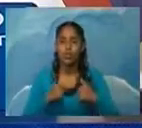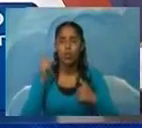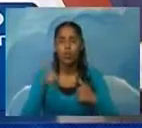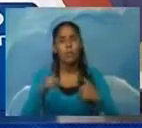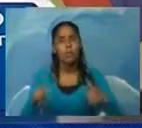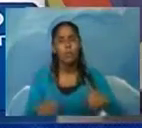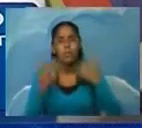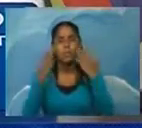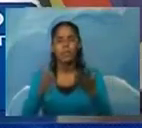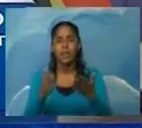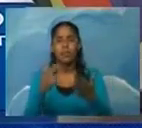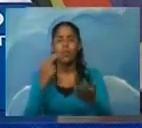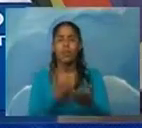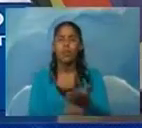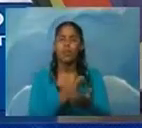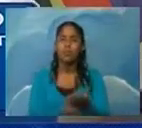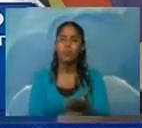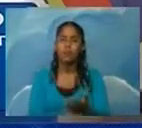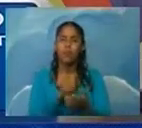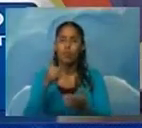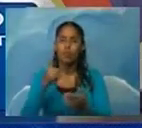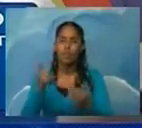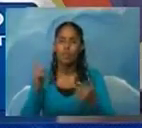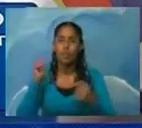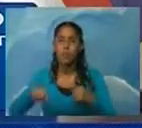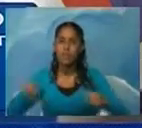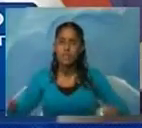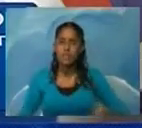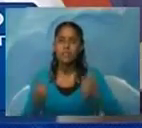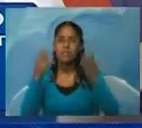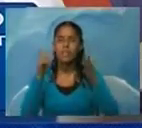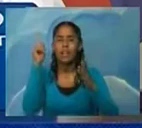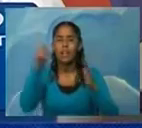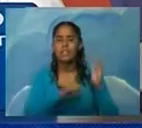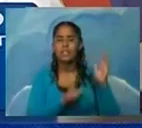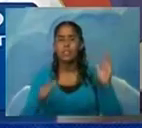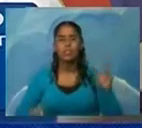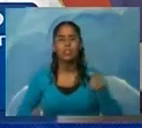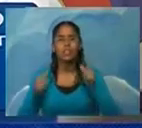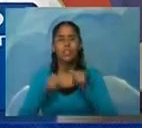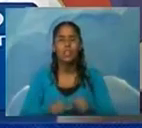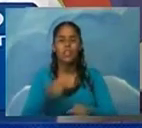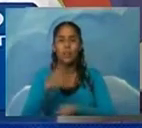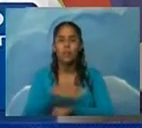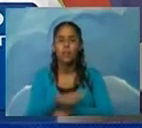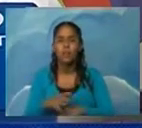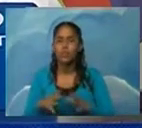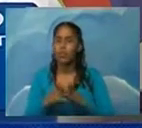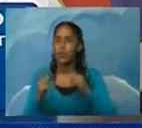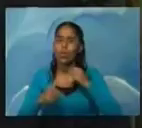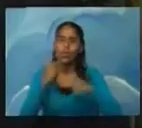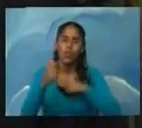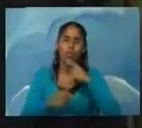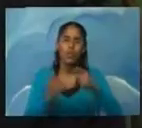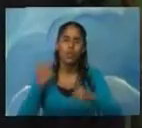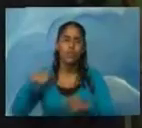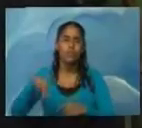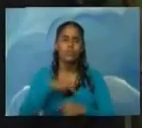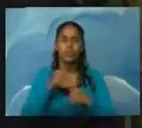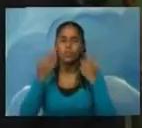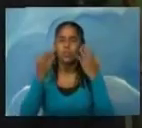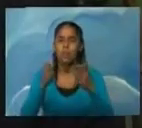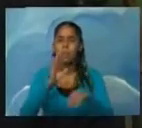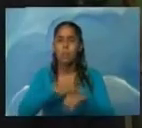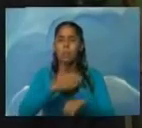entrego. Hermano Cáceres, ¿usted se entrega también o se queda por fuera? Todos los días nosotros nos entregamos porque